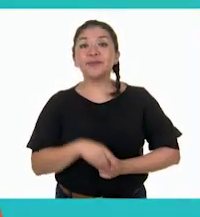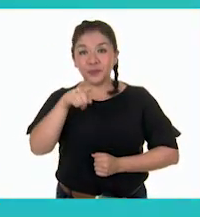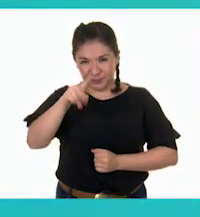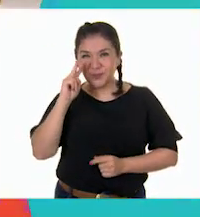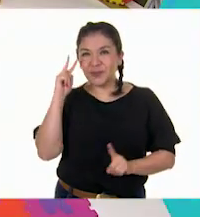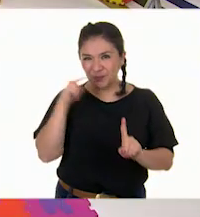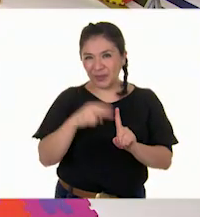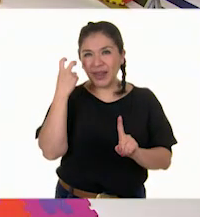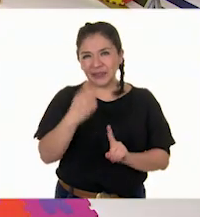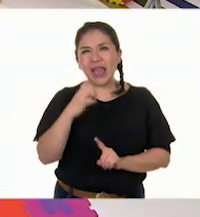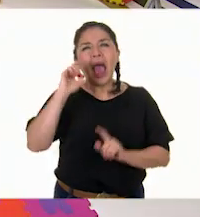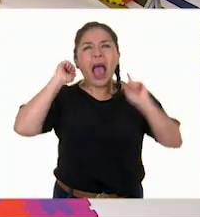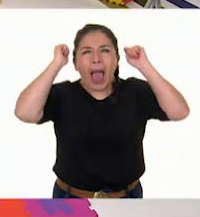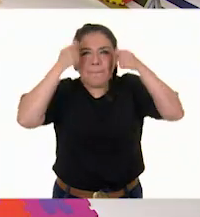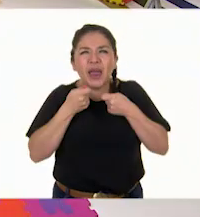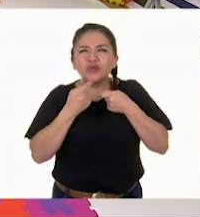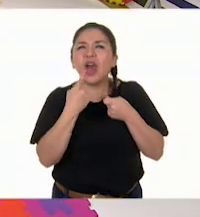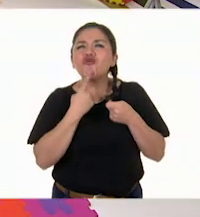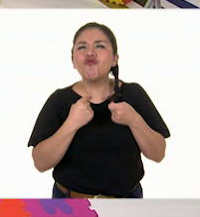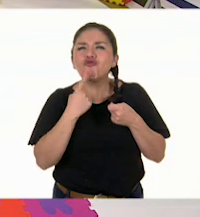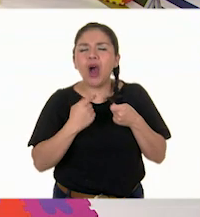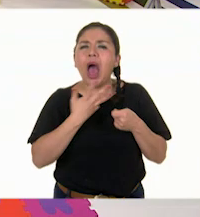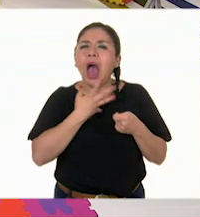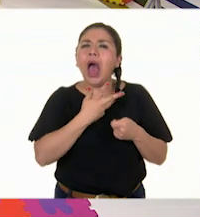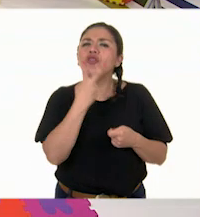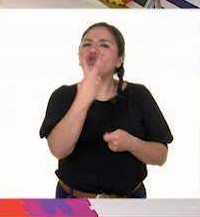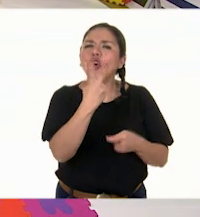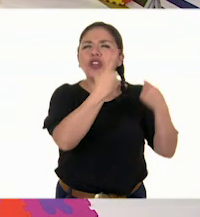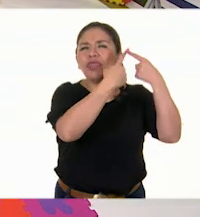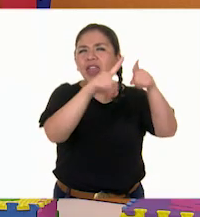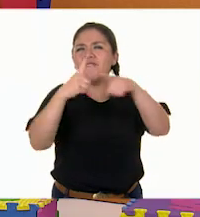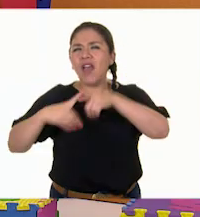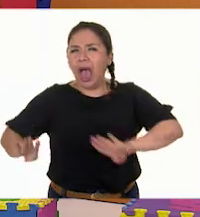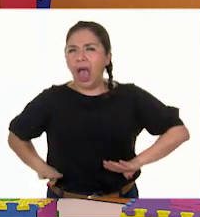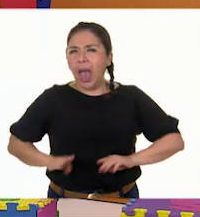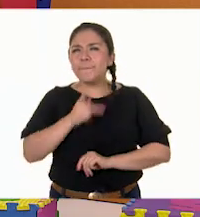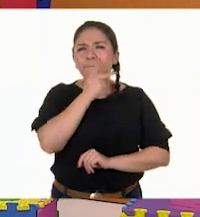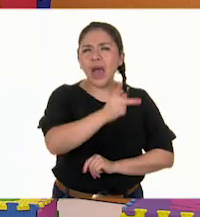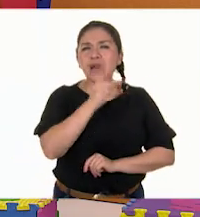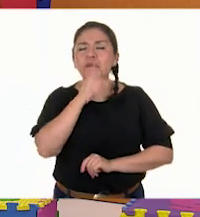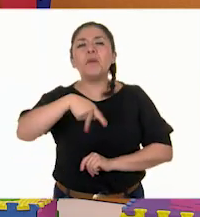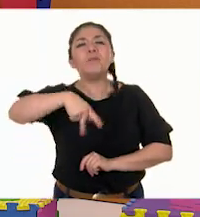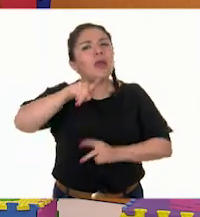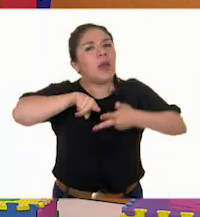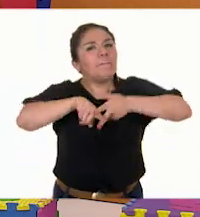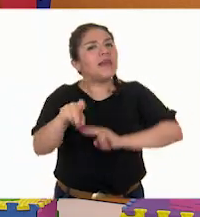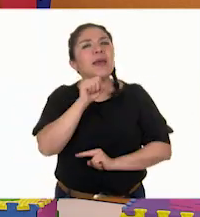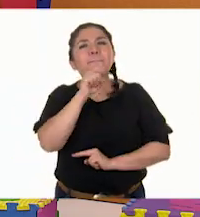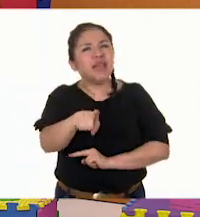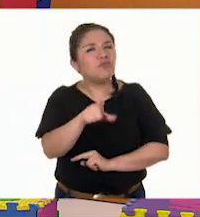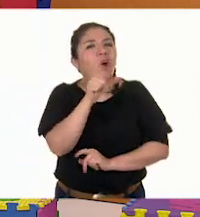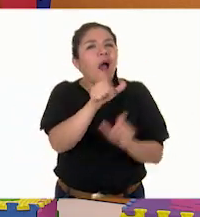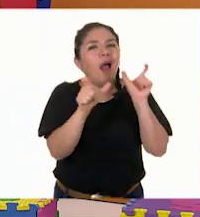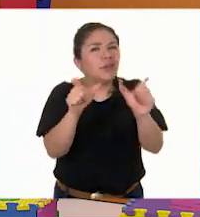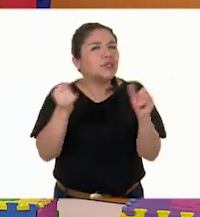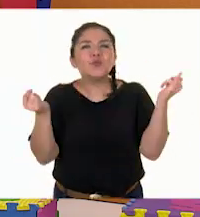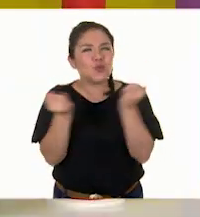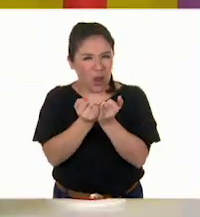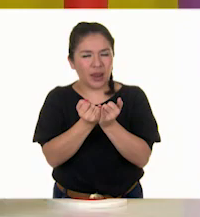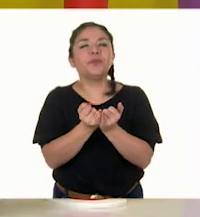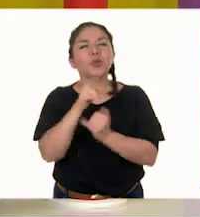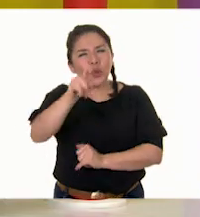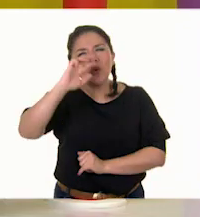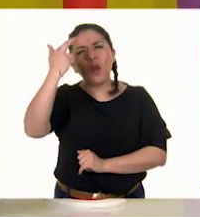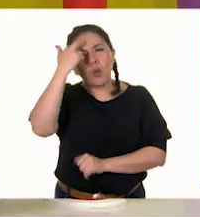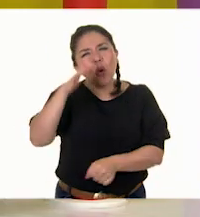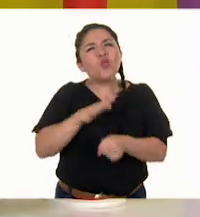en Caperucita Roja lo dicen con otras palabras, pero quieren decir el mismo significado, ¿verdad? Uh-huh. ¿Recuerdas